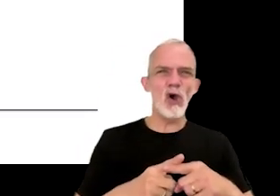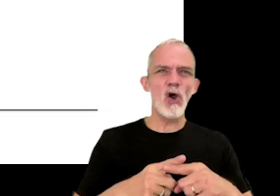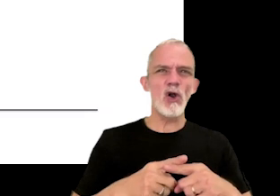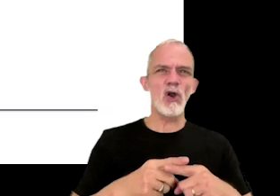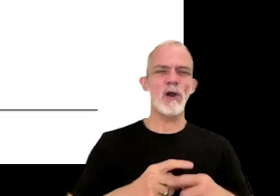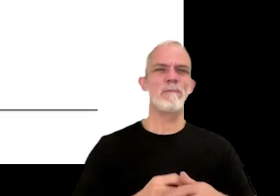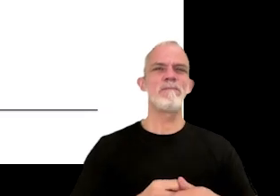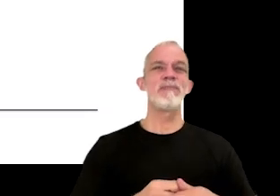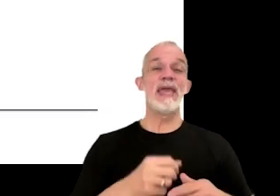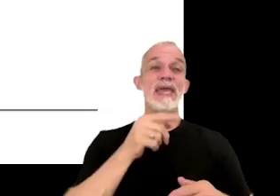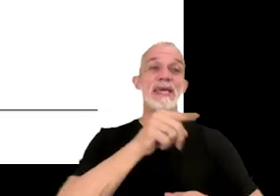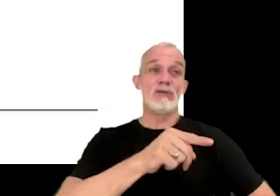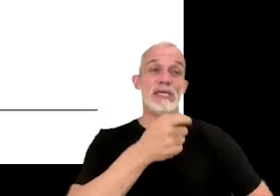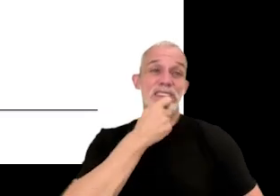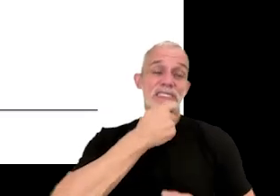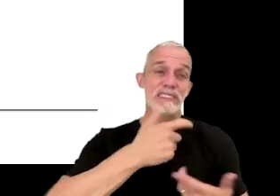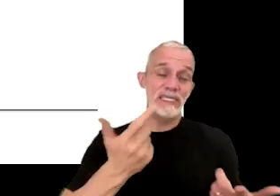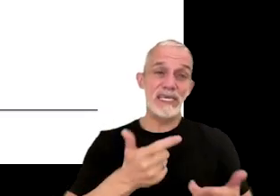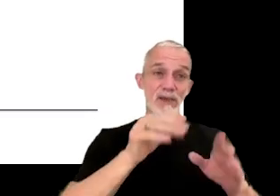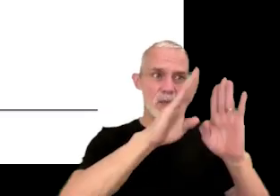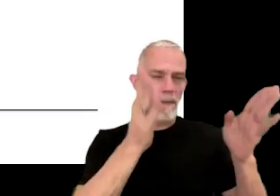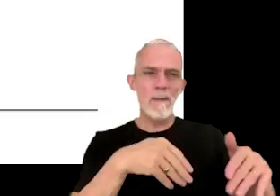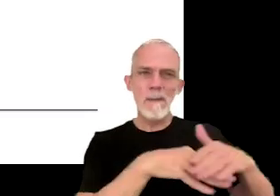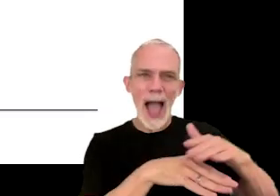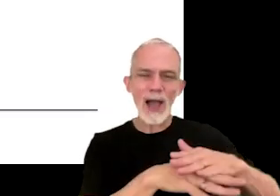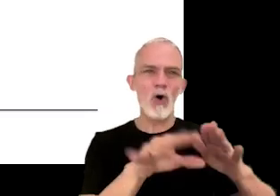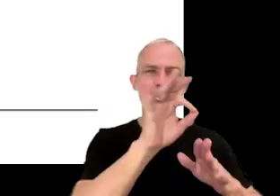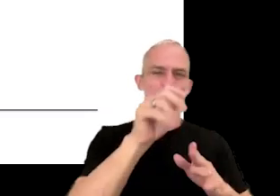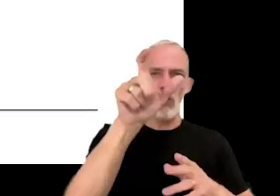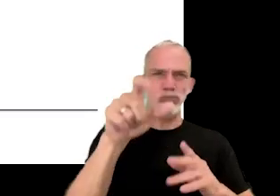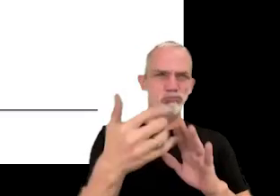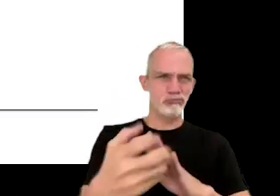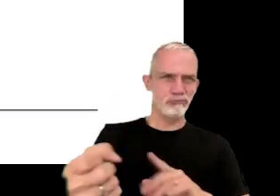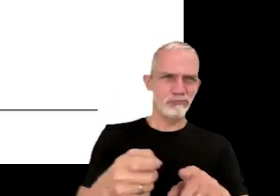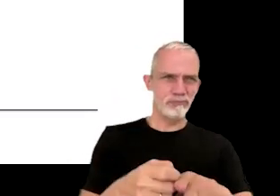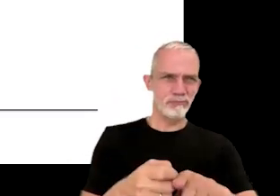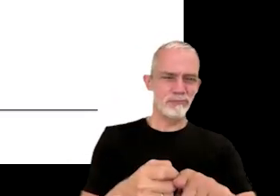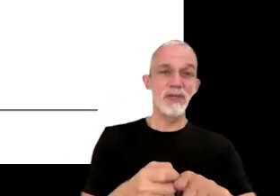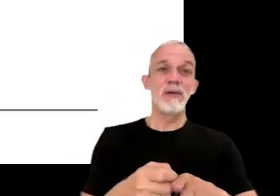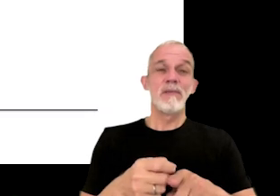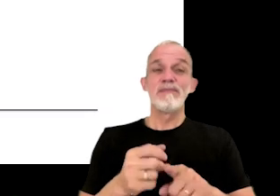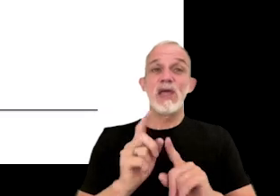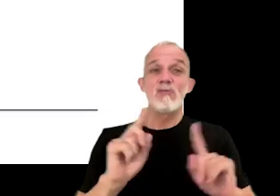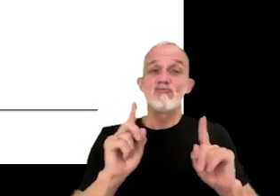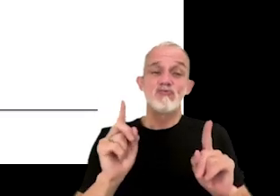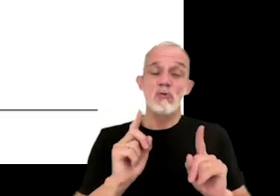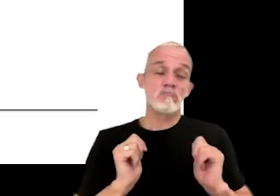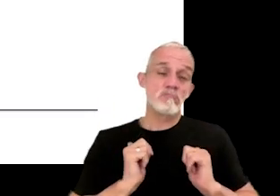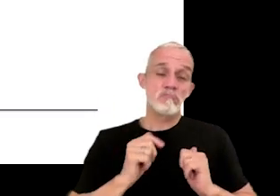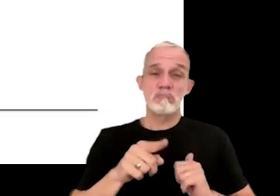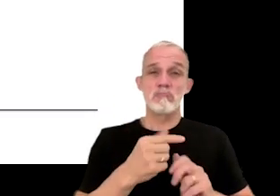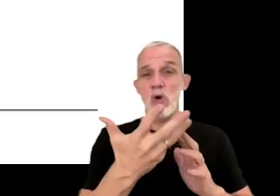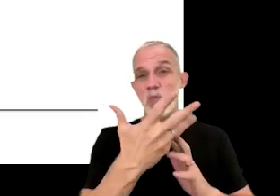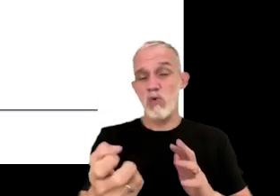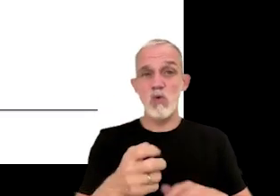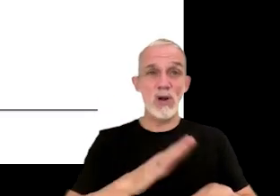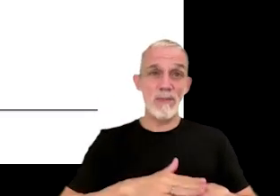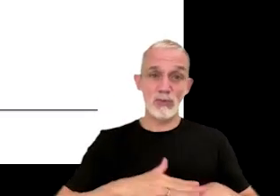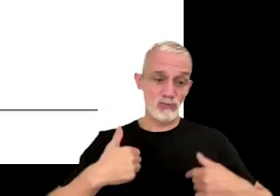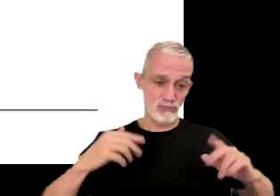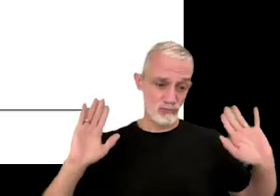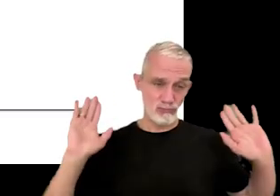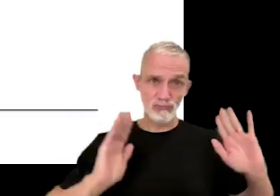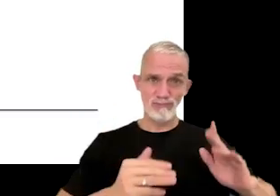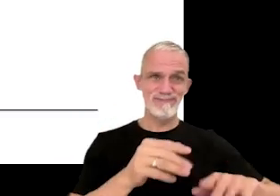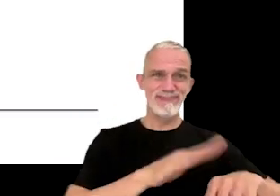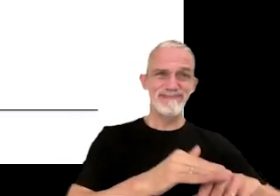compensación. En caso que la entidad o el agente de liquidación no actuara como responsable de